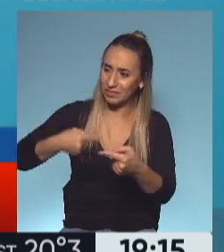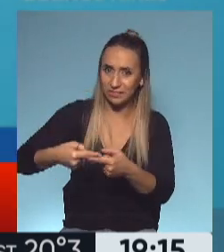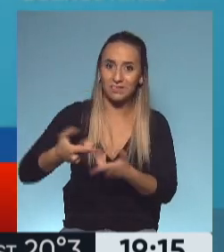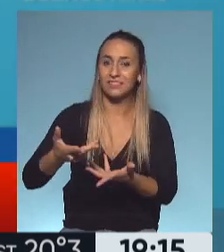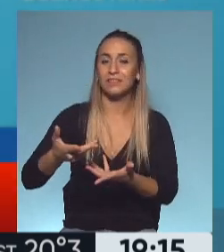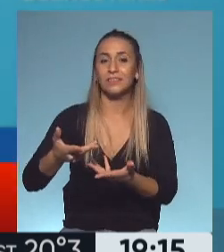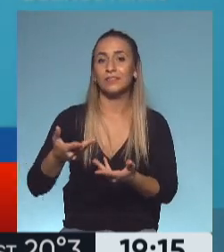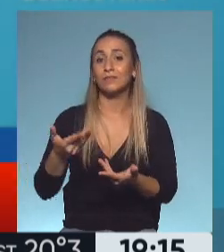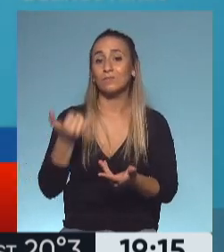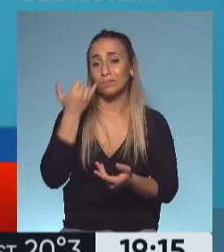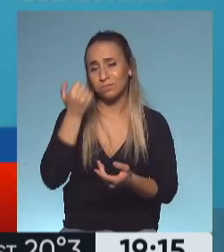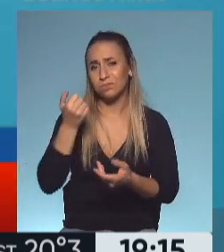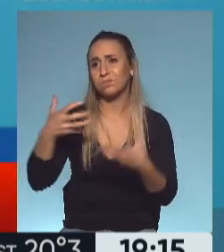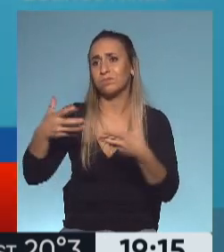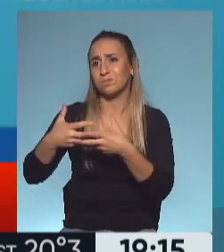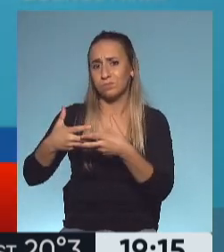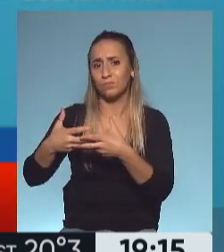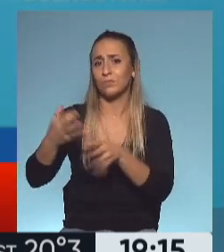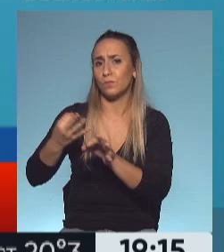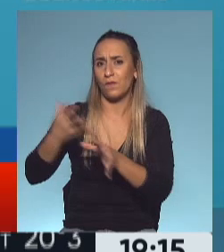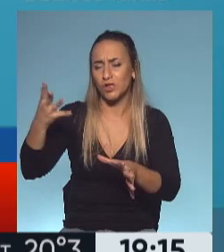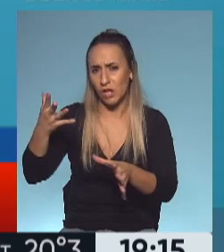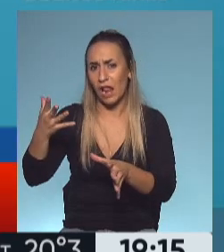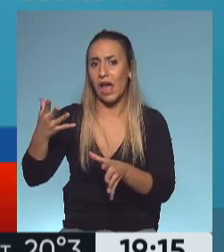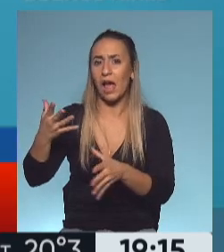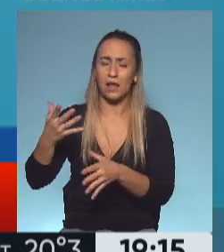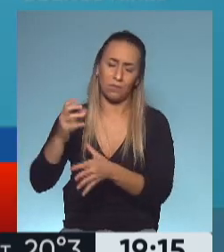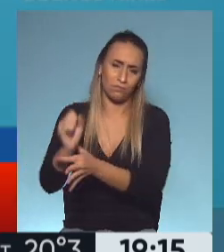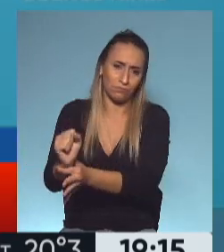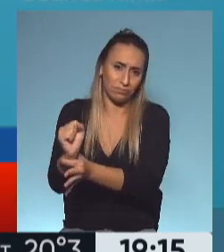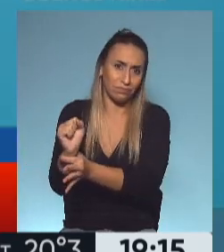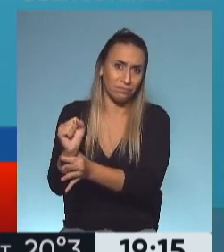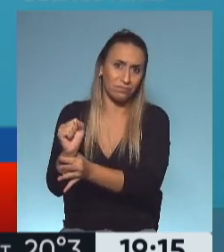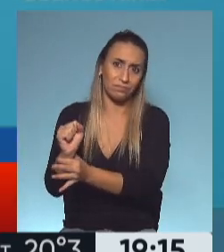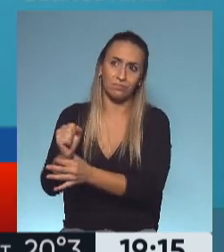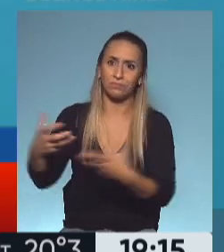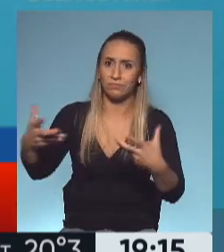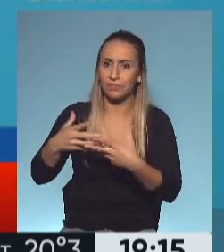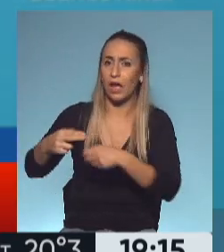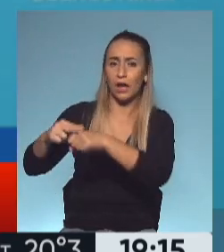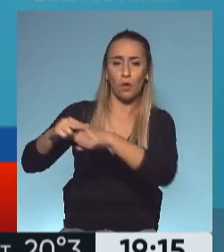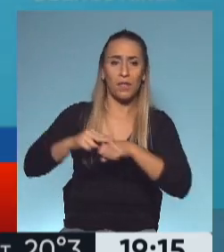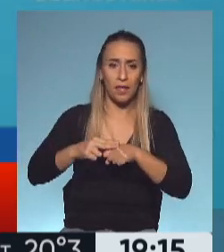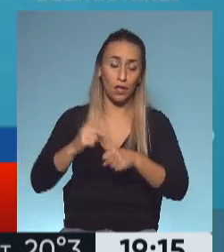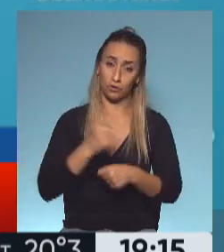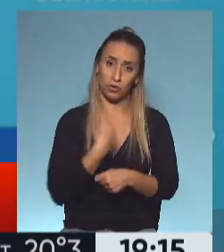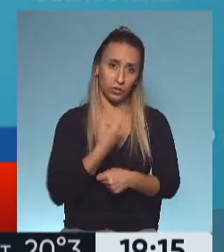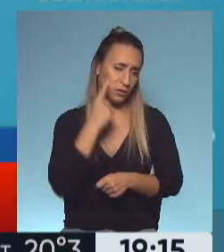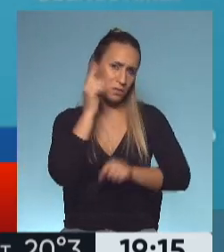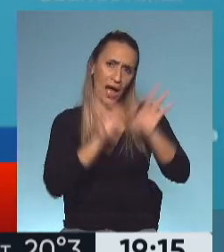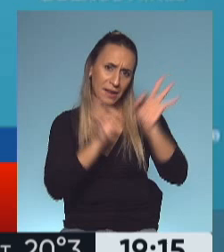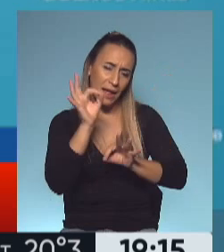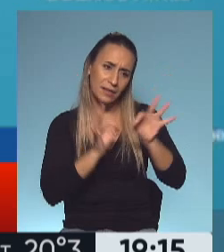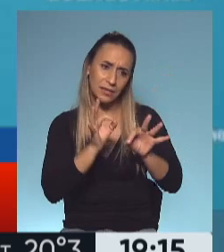por epidemiólogos de muchísimo prestigio, por nuestros especialistas, estuvimos considerando la posibilidad de